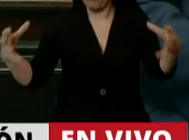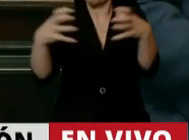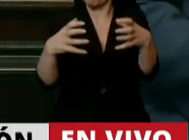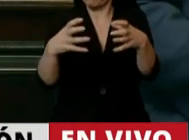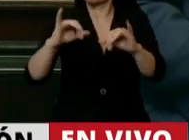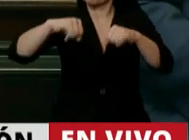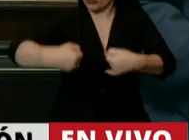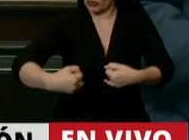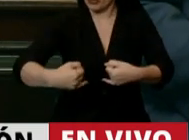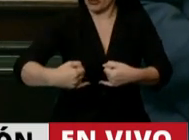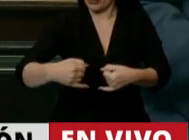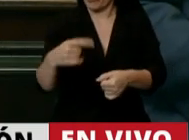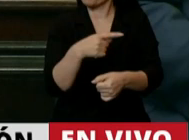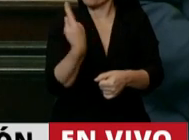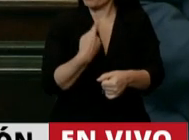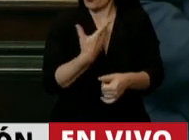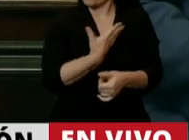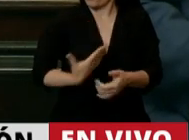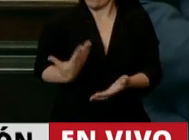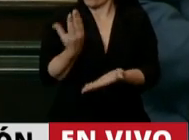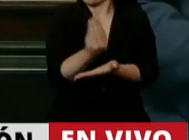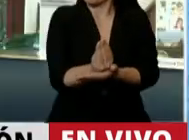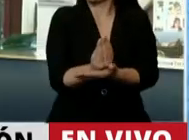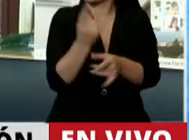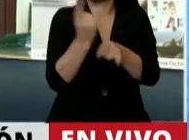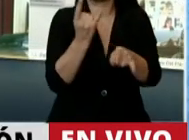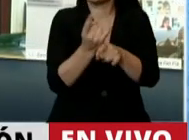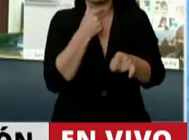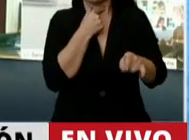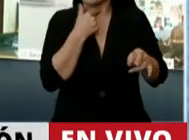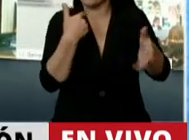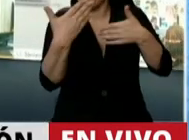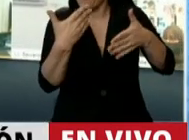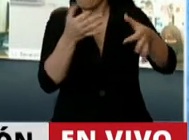van a encontrar siempre en nosotros un gobierno que va a estar dispuesto al diálogo.